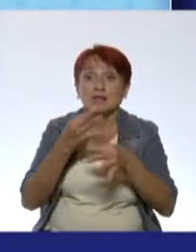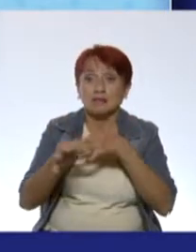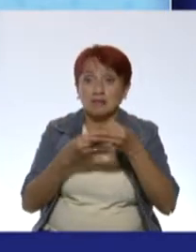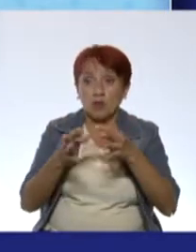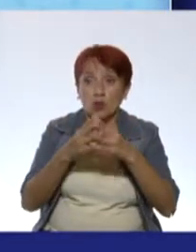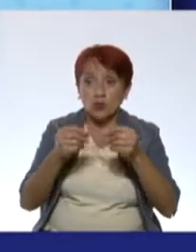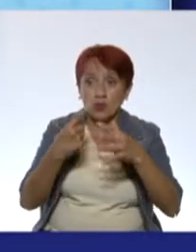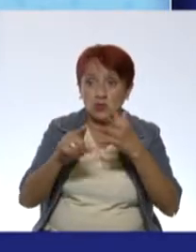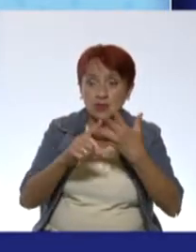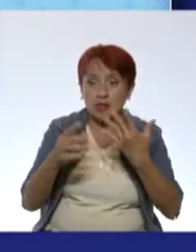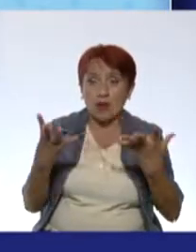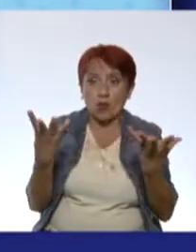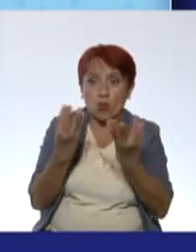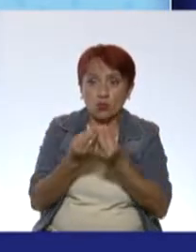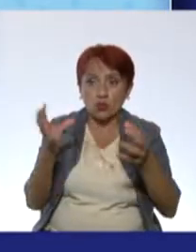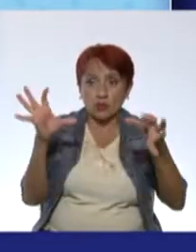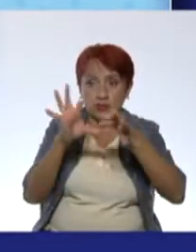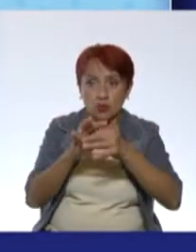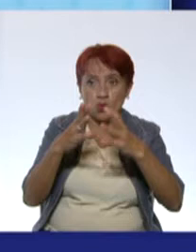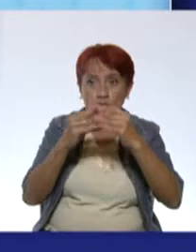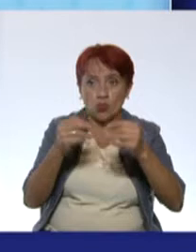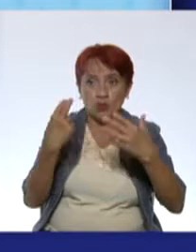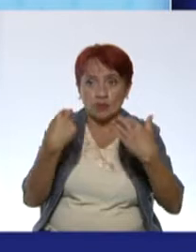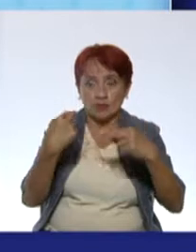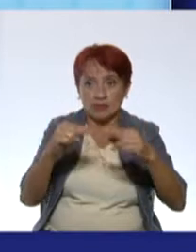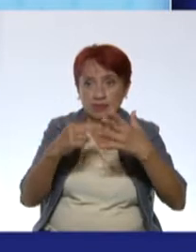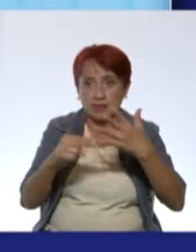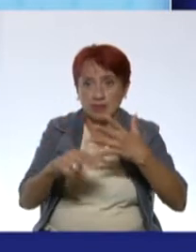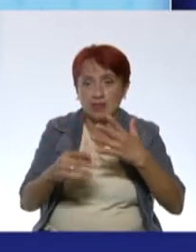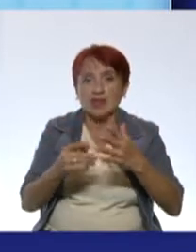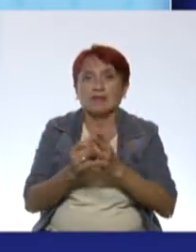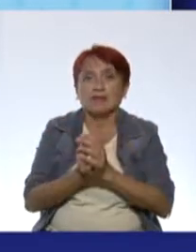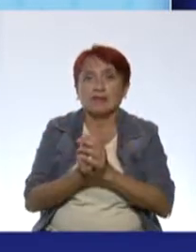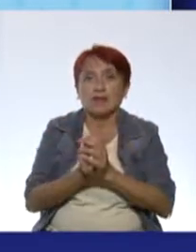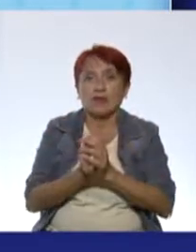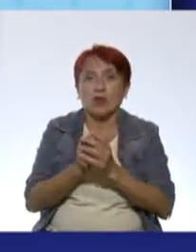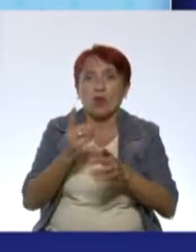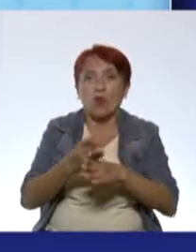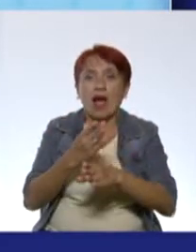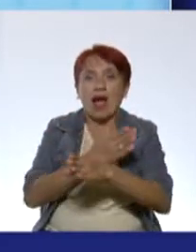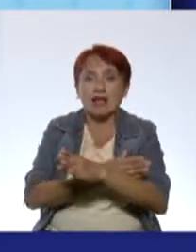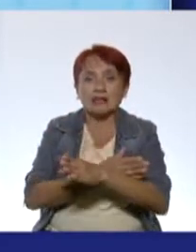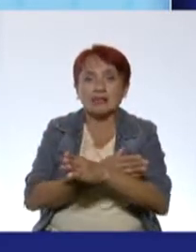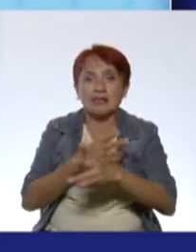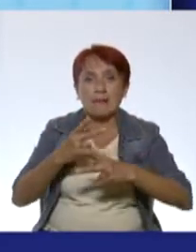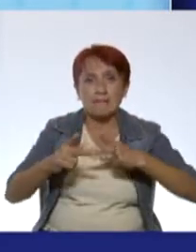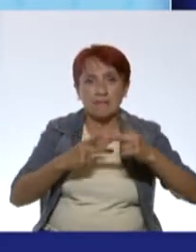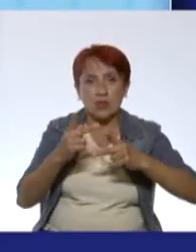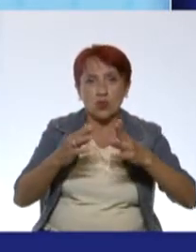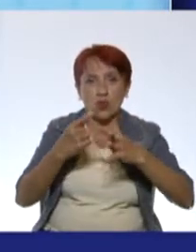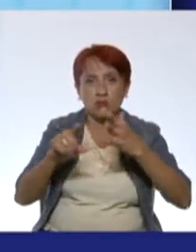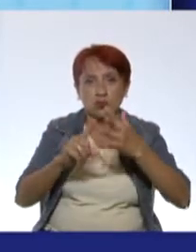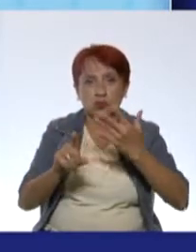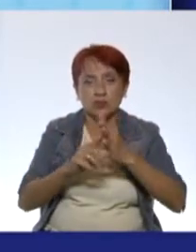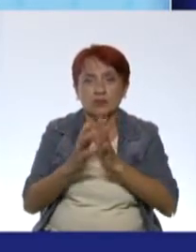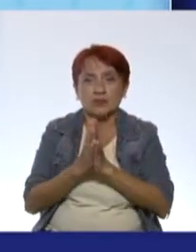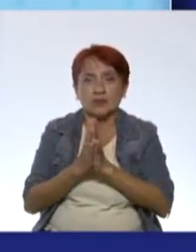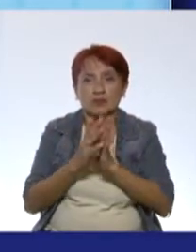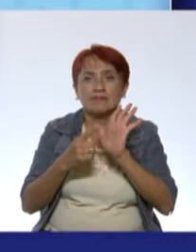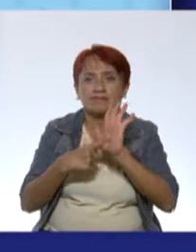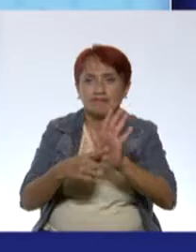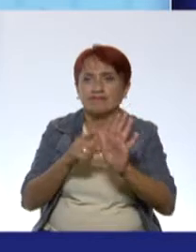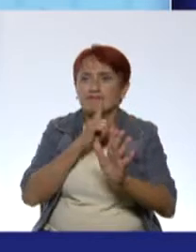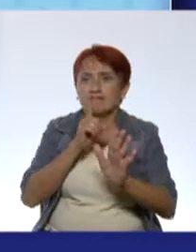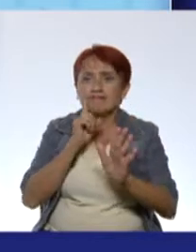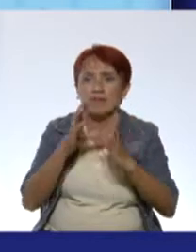las expresiones mixtas, esas periódicas mixtas, son las que poseen un anteperíodo. Ese anteperíodo